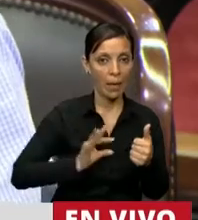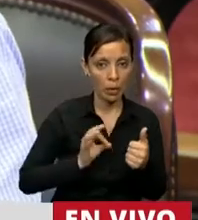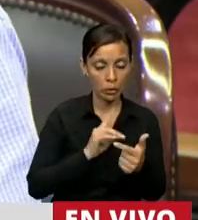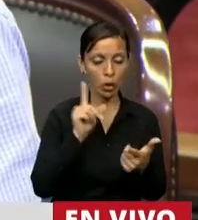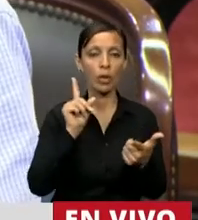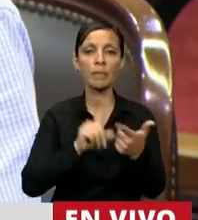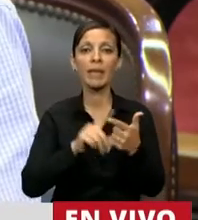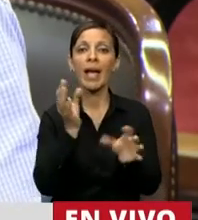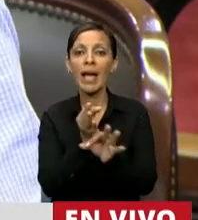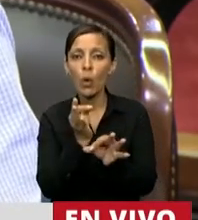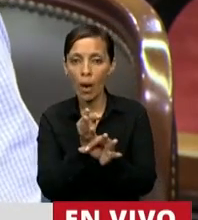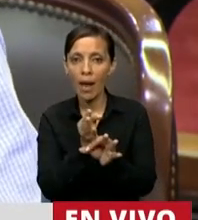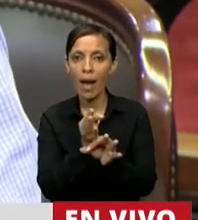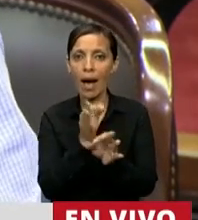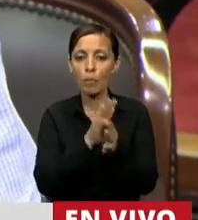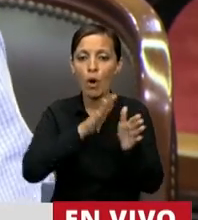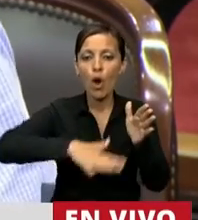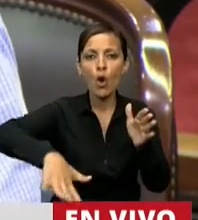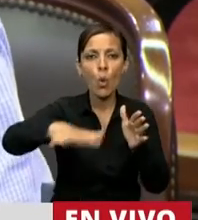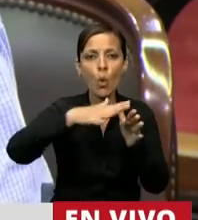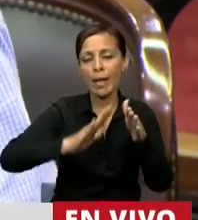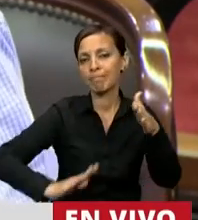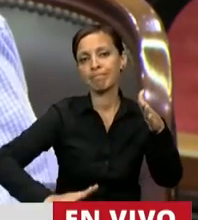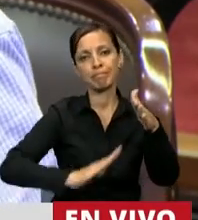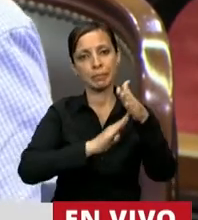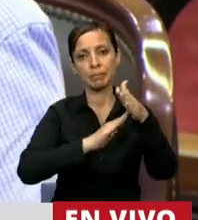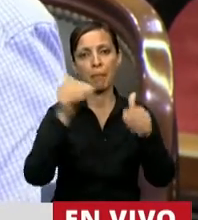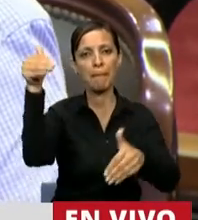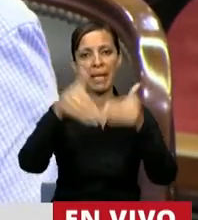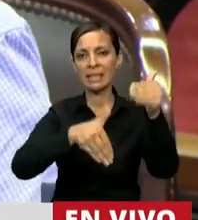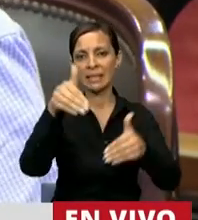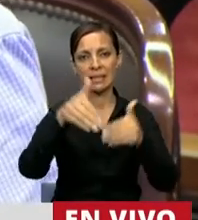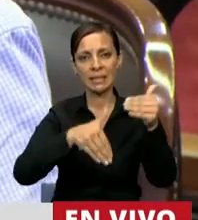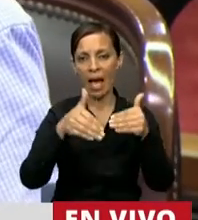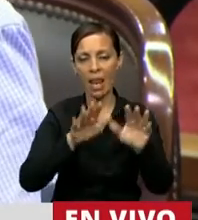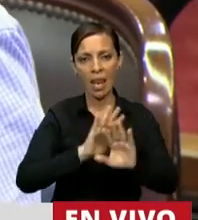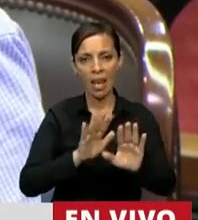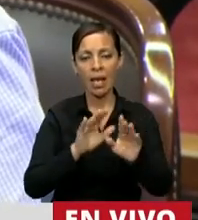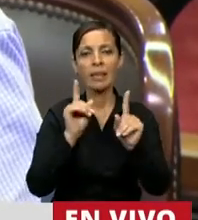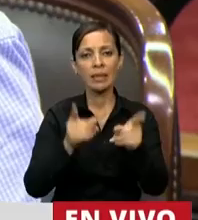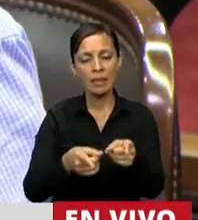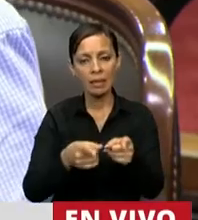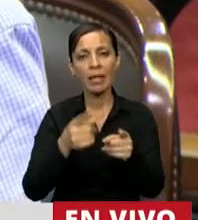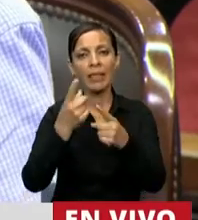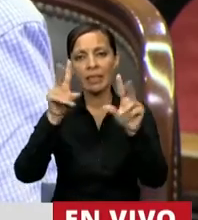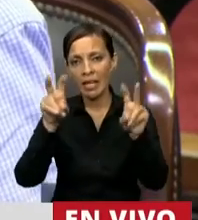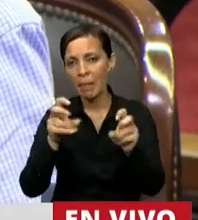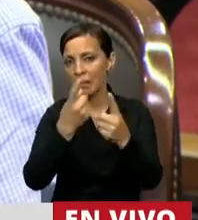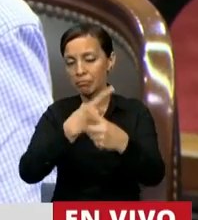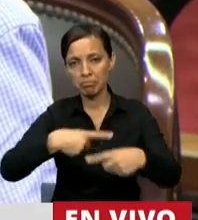la escuela como lugar de excelencia y la presencialidad complementaria con las cuestiones que